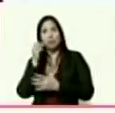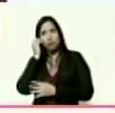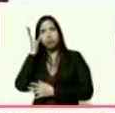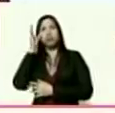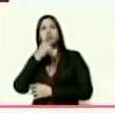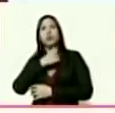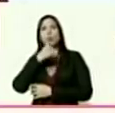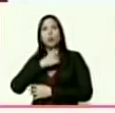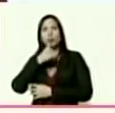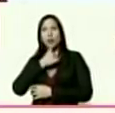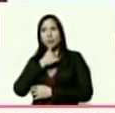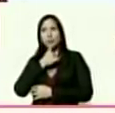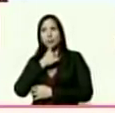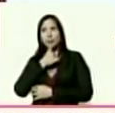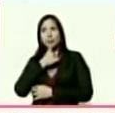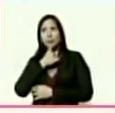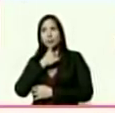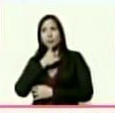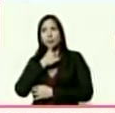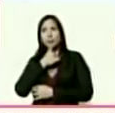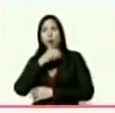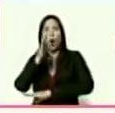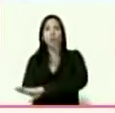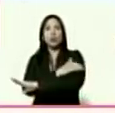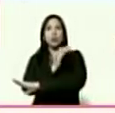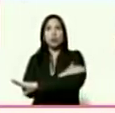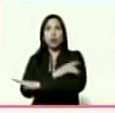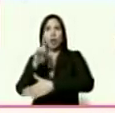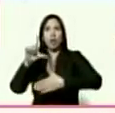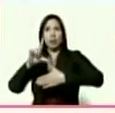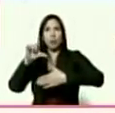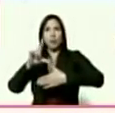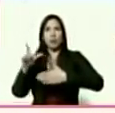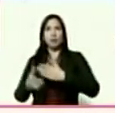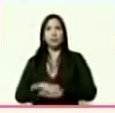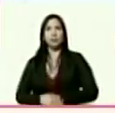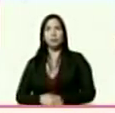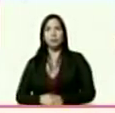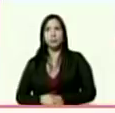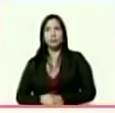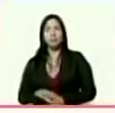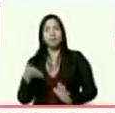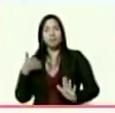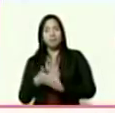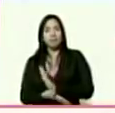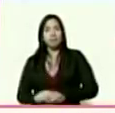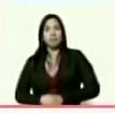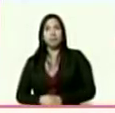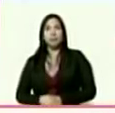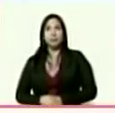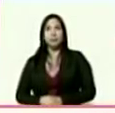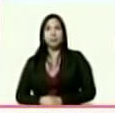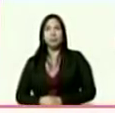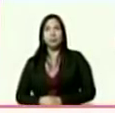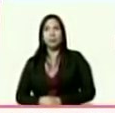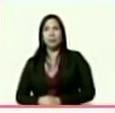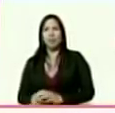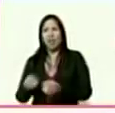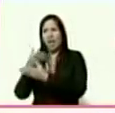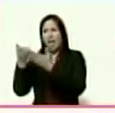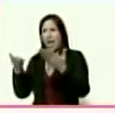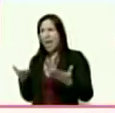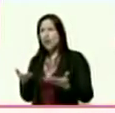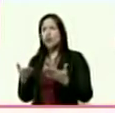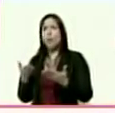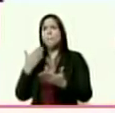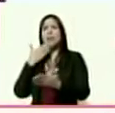soportarlo la derecha latinoamericana. Con respecto a que ellos andan pidiendo la autorización